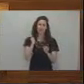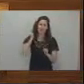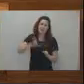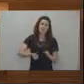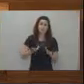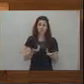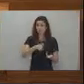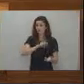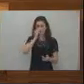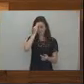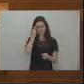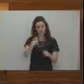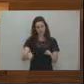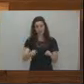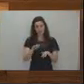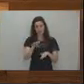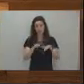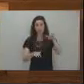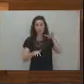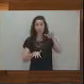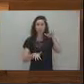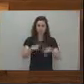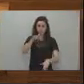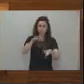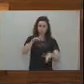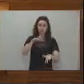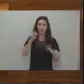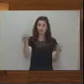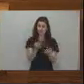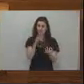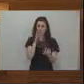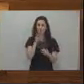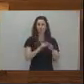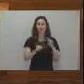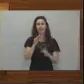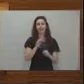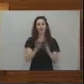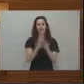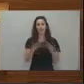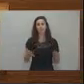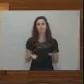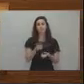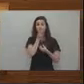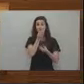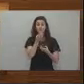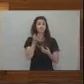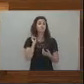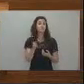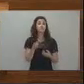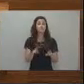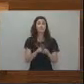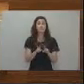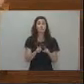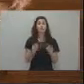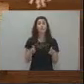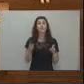nosotros no creemos que tengan que estar al mismo nivel. Y creemos y sabemos cómo se pueden maquillar los datos de simplemente no computamos